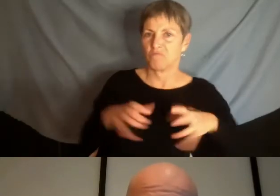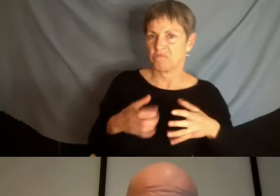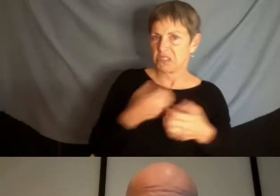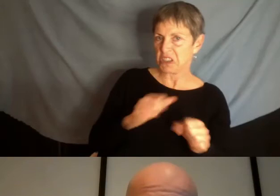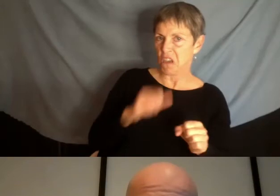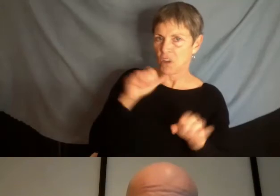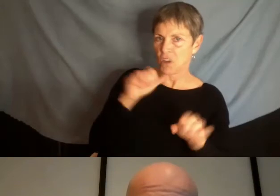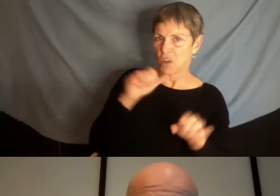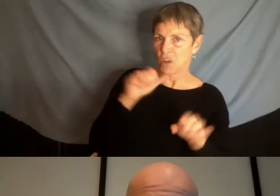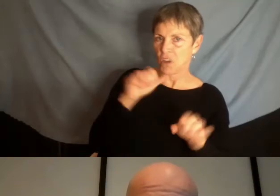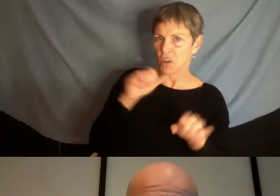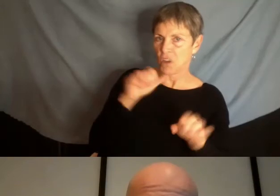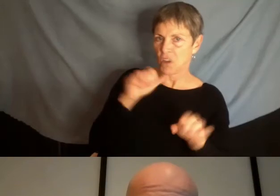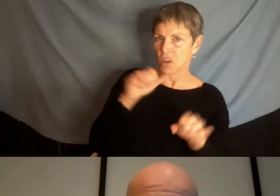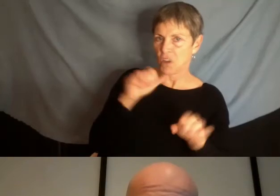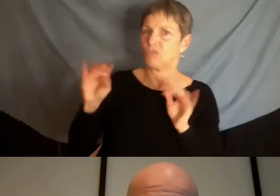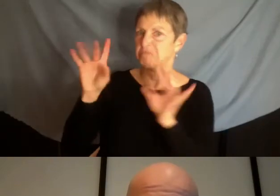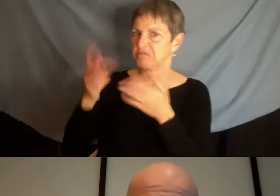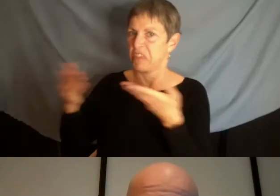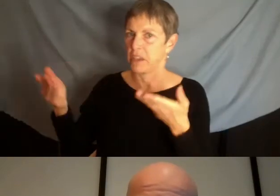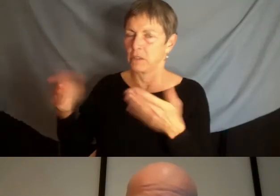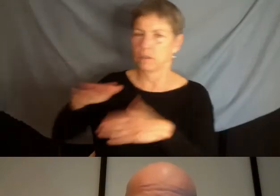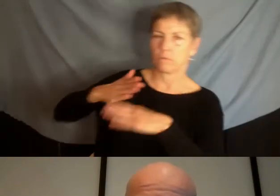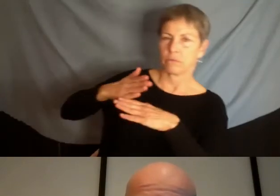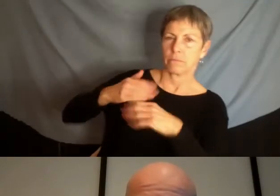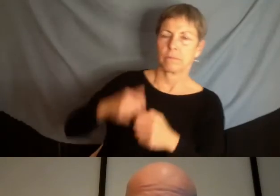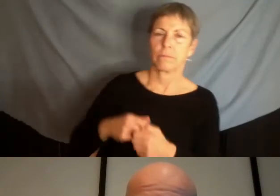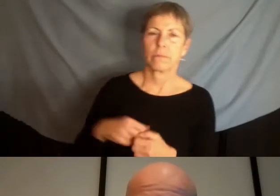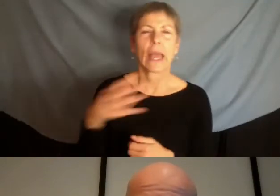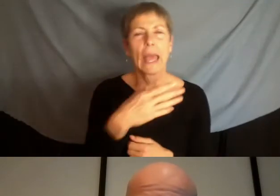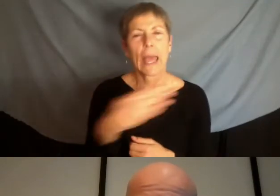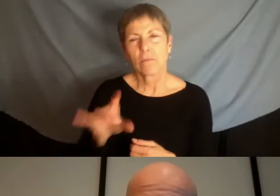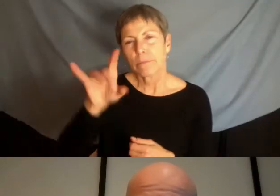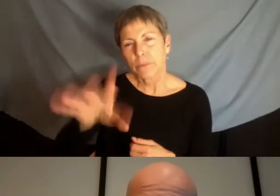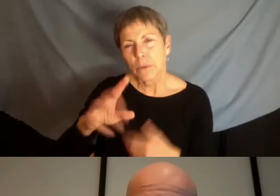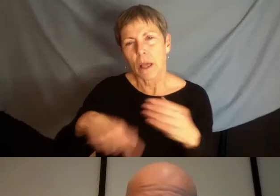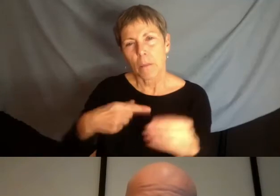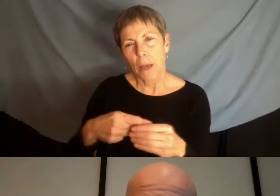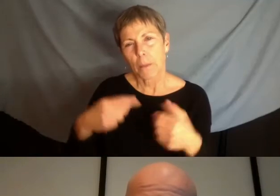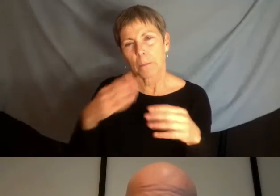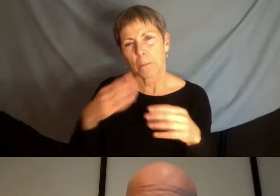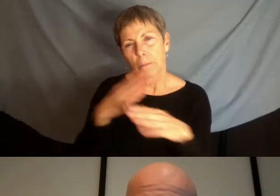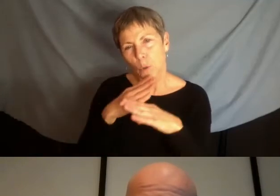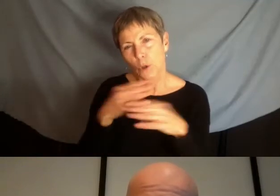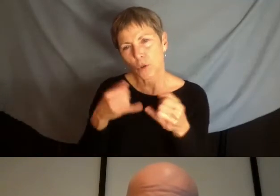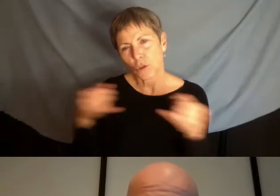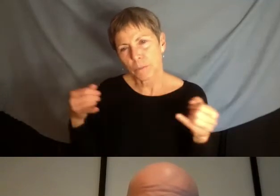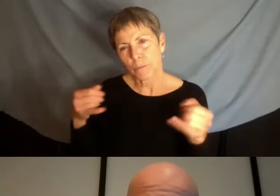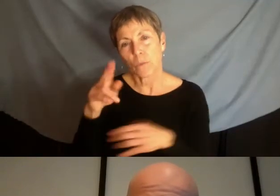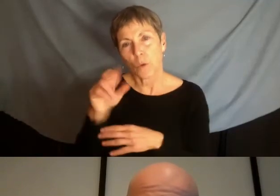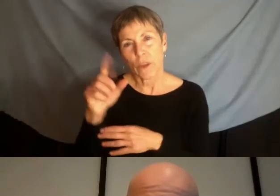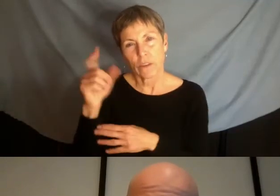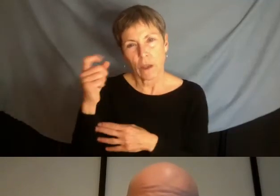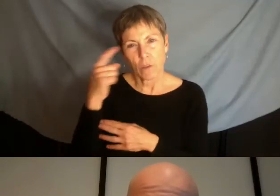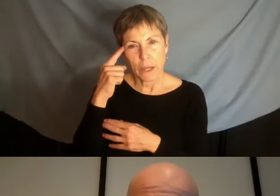sus supuestos fronteras. La otra cosa que quiero decir de las fronteras en particular es que